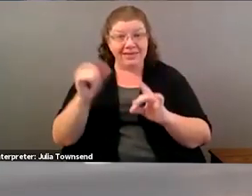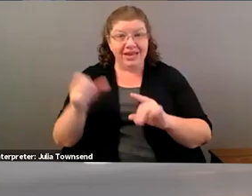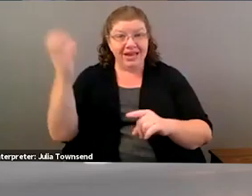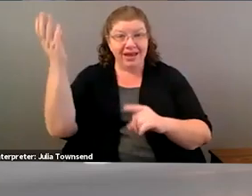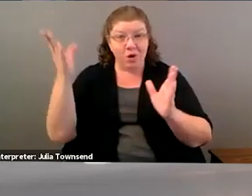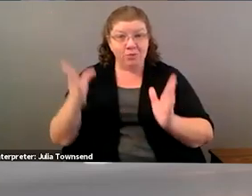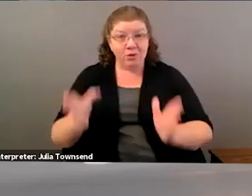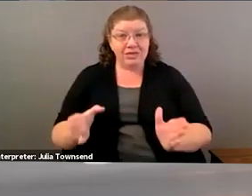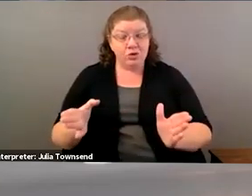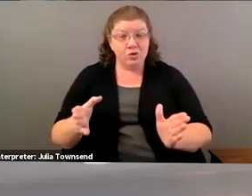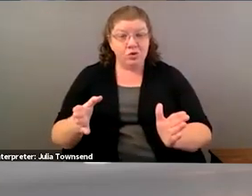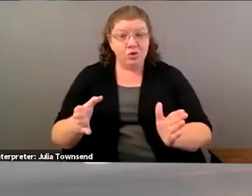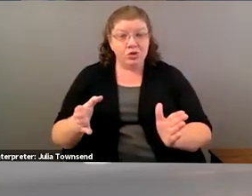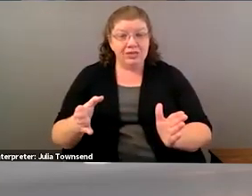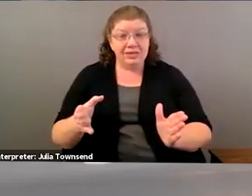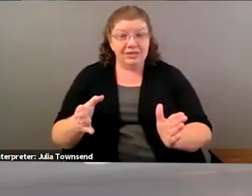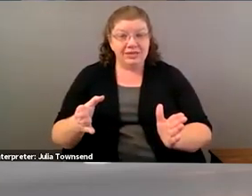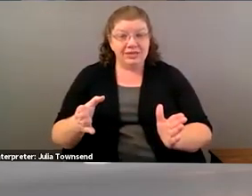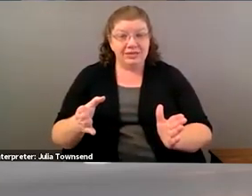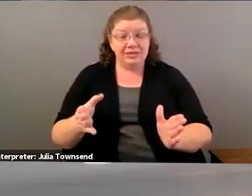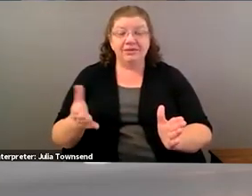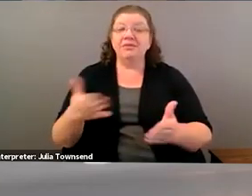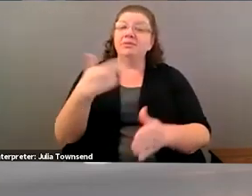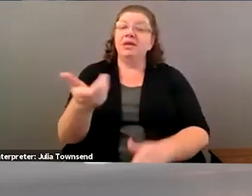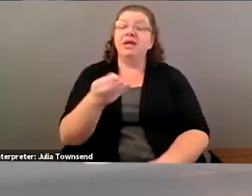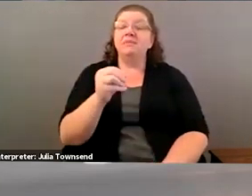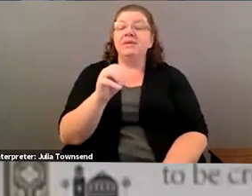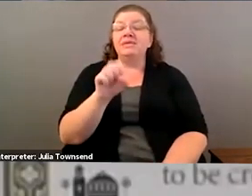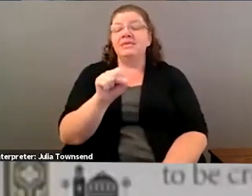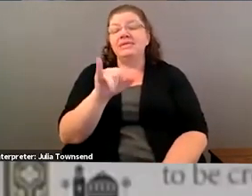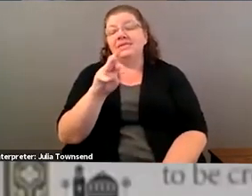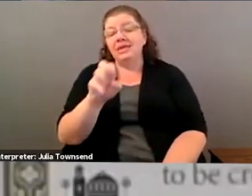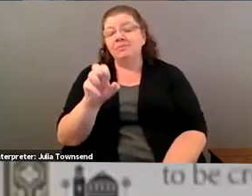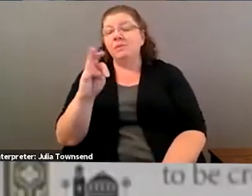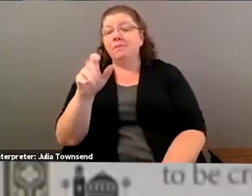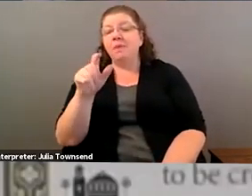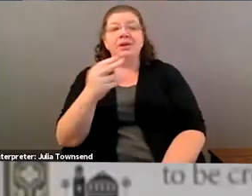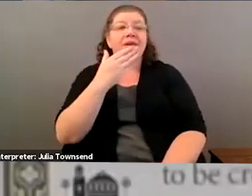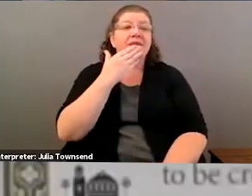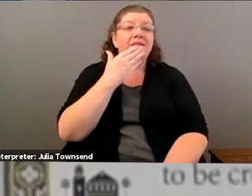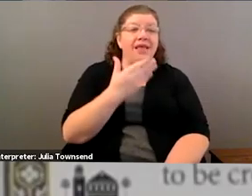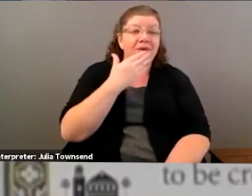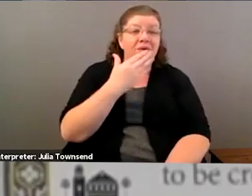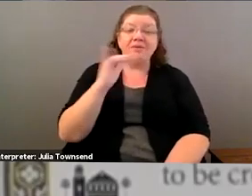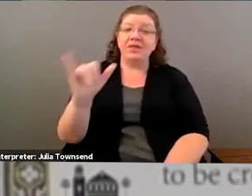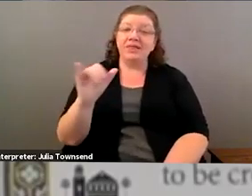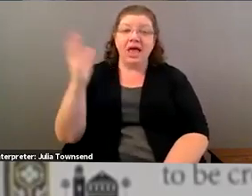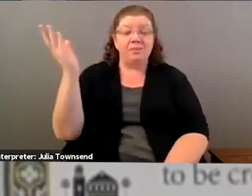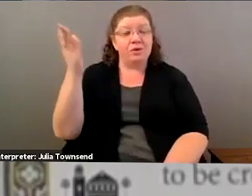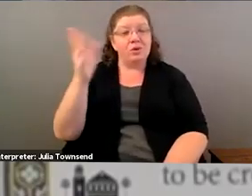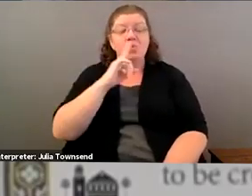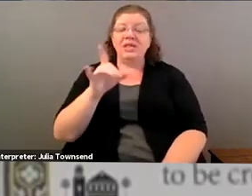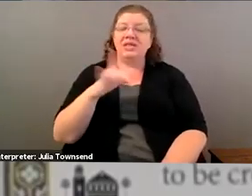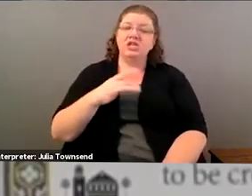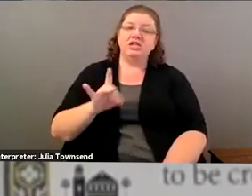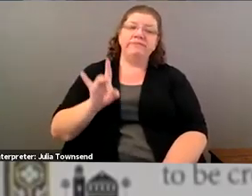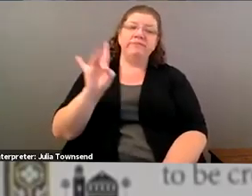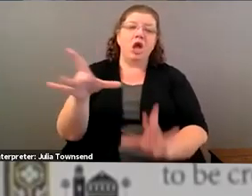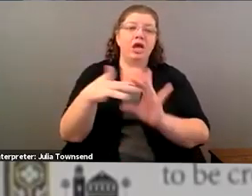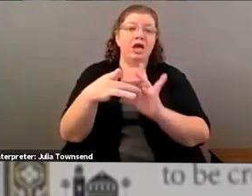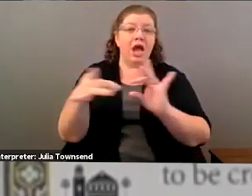lo que presentaron señora si gracias presidenta fort y gracias por la presentación